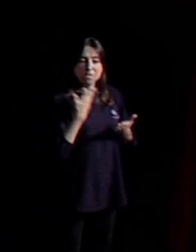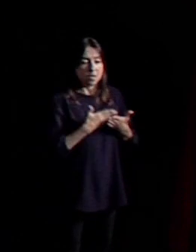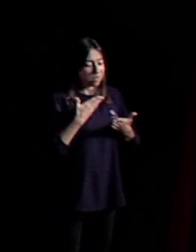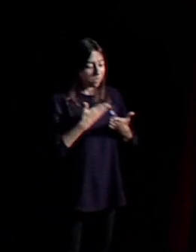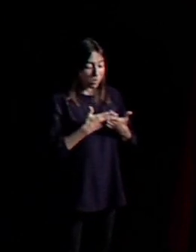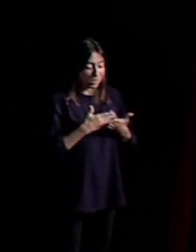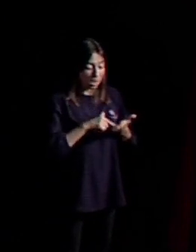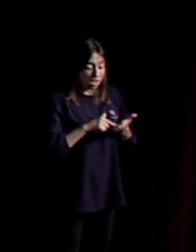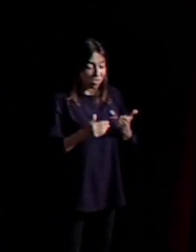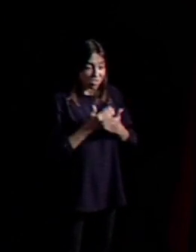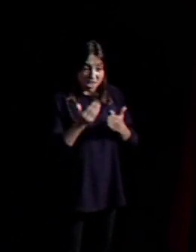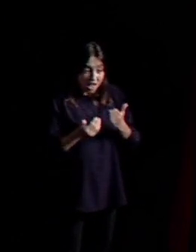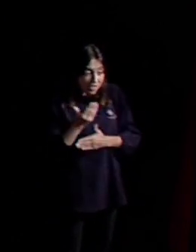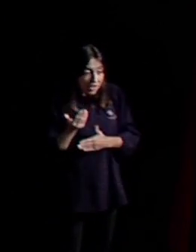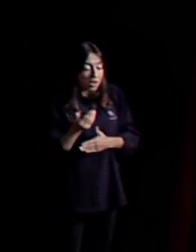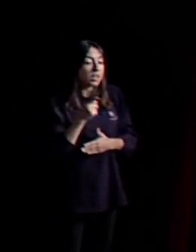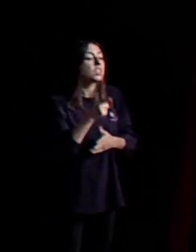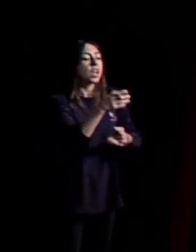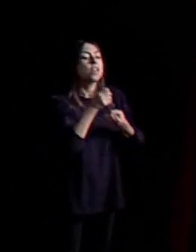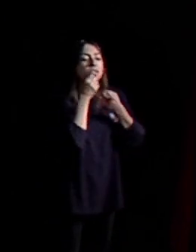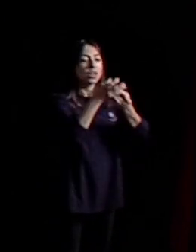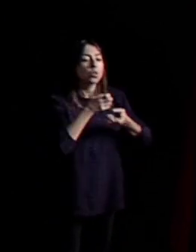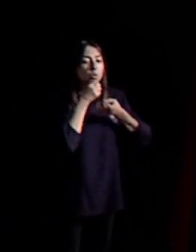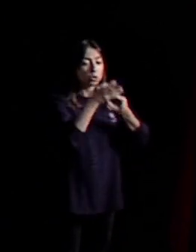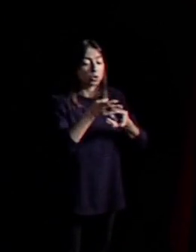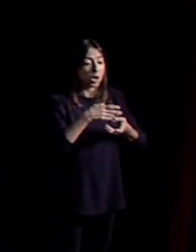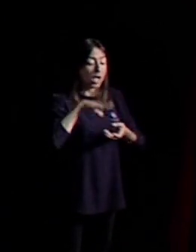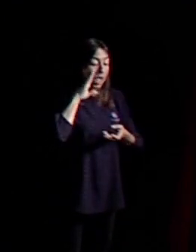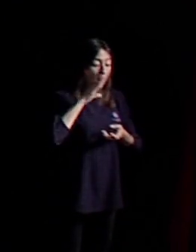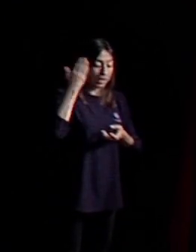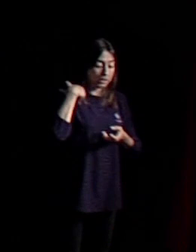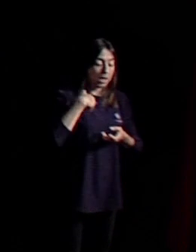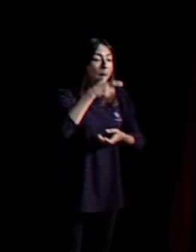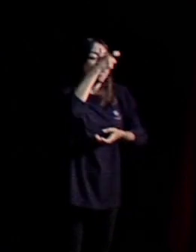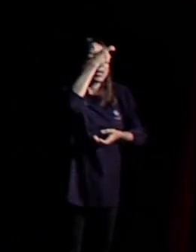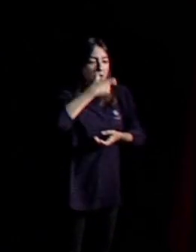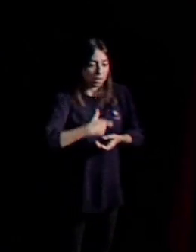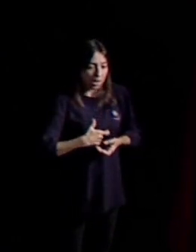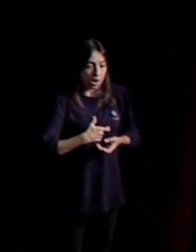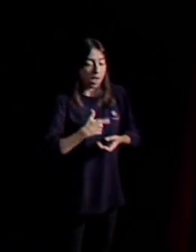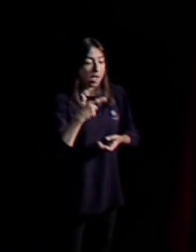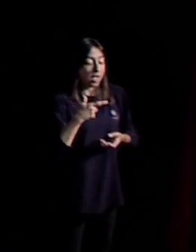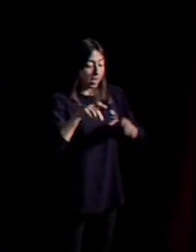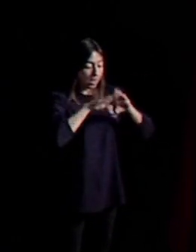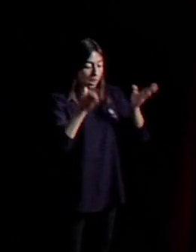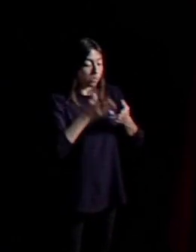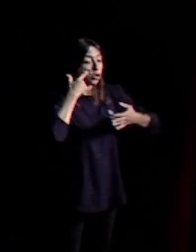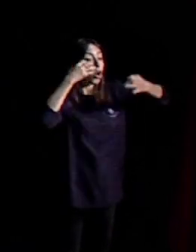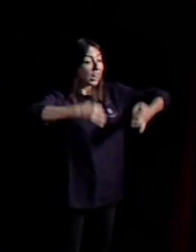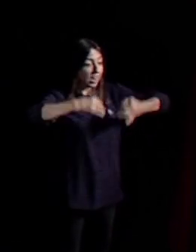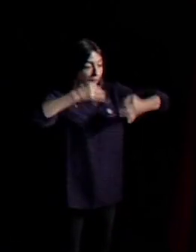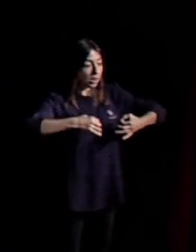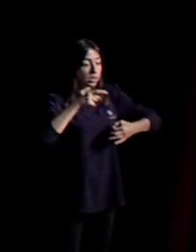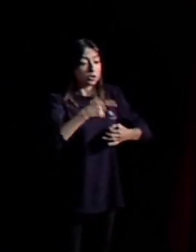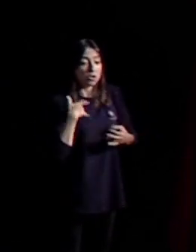día que ese discurso que antes era presencial, que era, como digo, en el mundo real y no virtual, eso